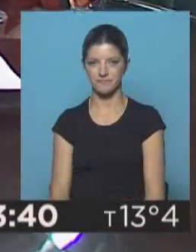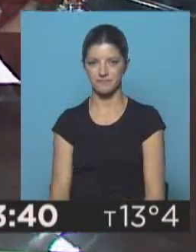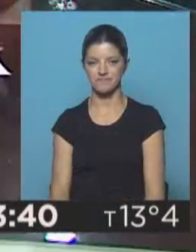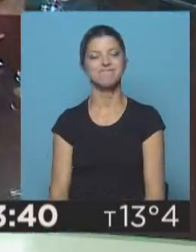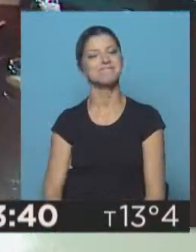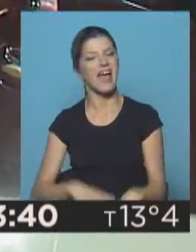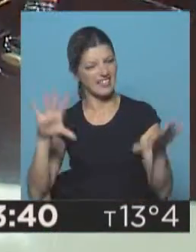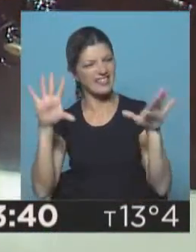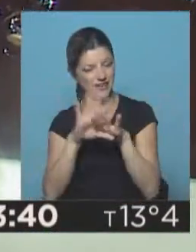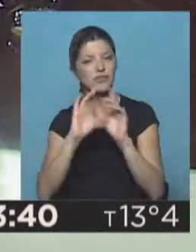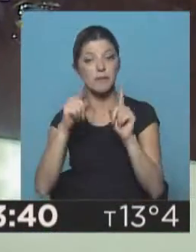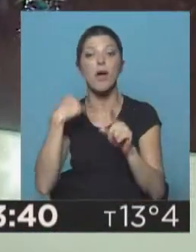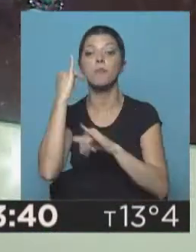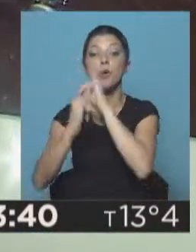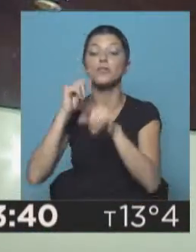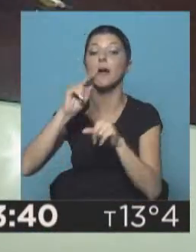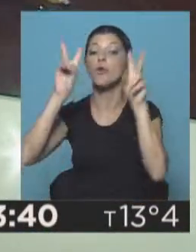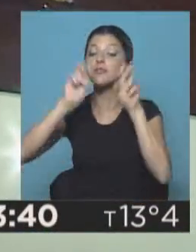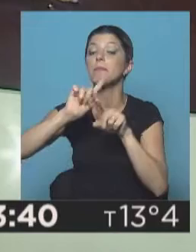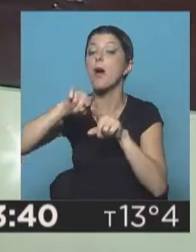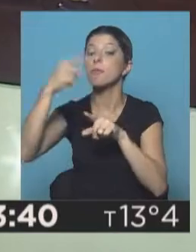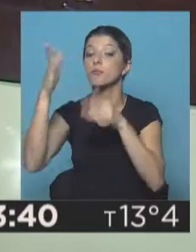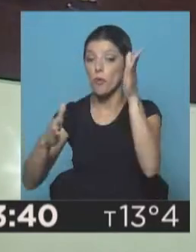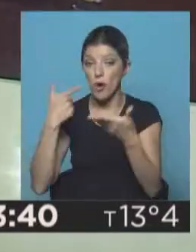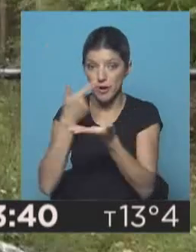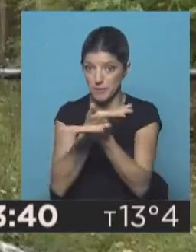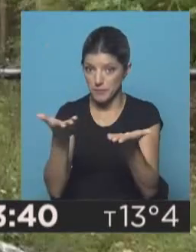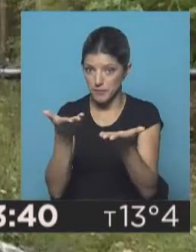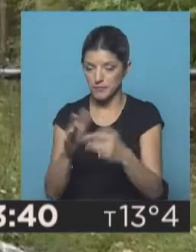Exactamente, y les comentamos el tema que vamos a desarrollar en el próximo bloque.